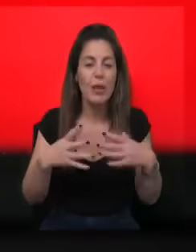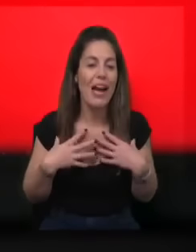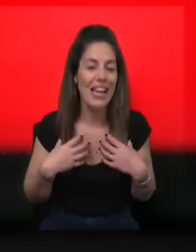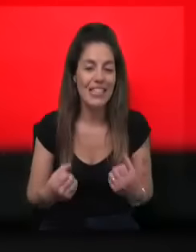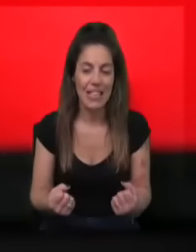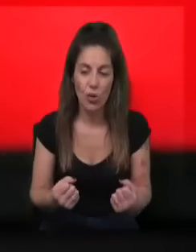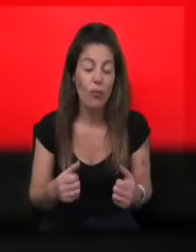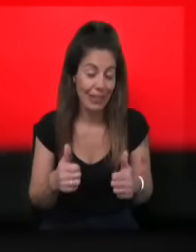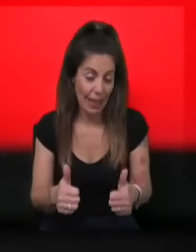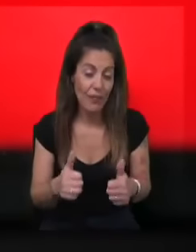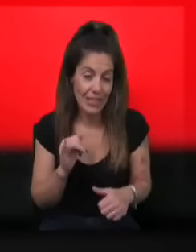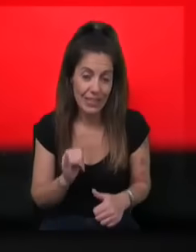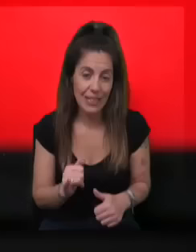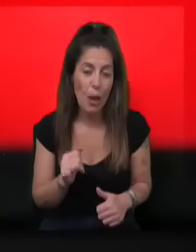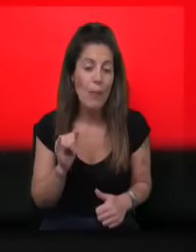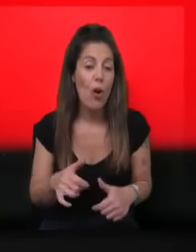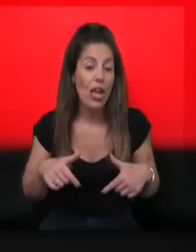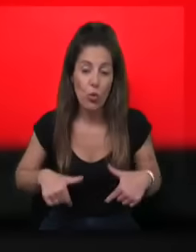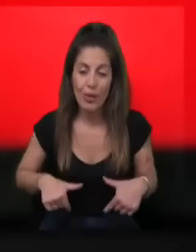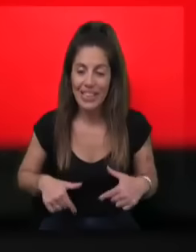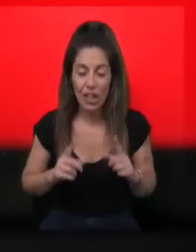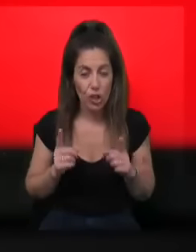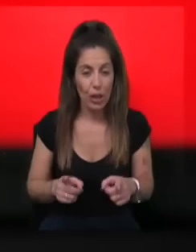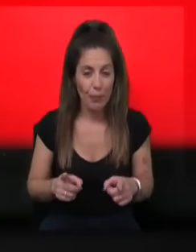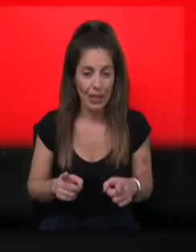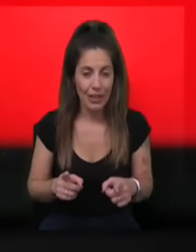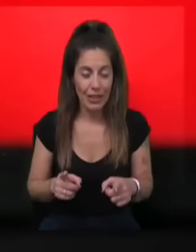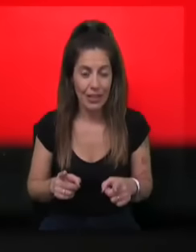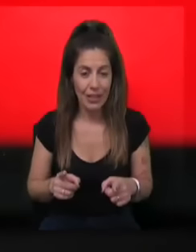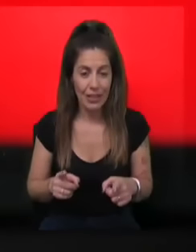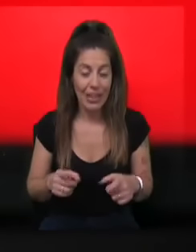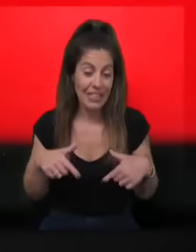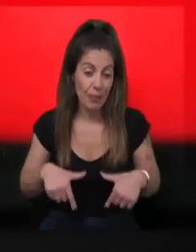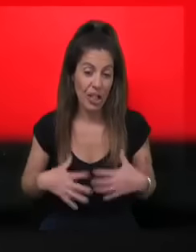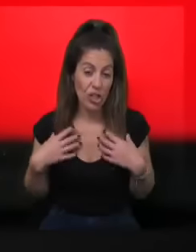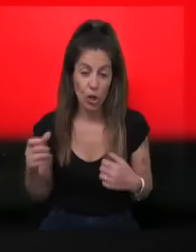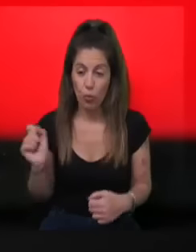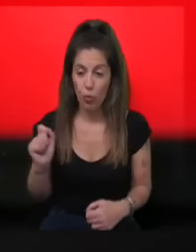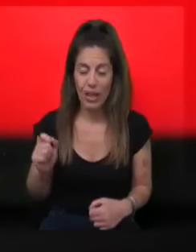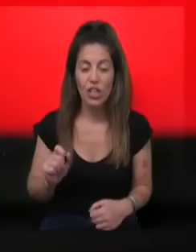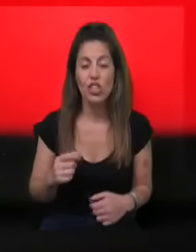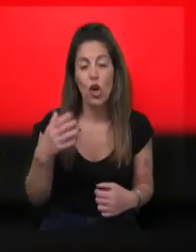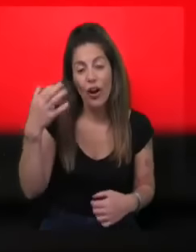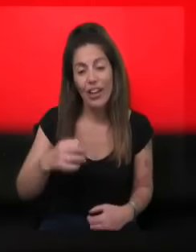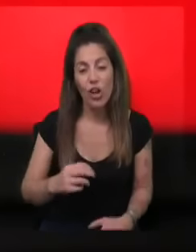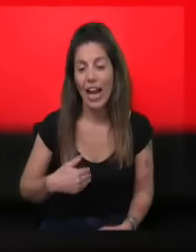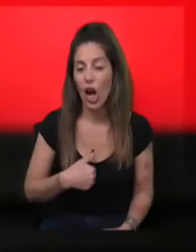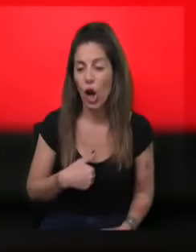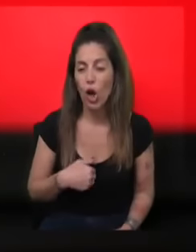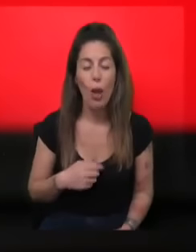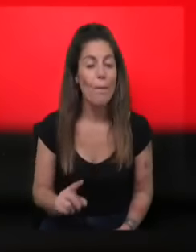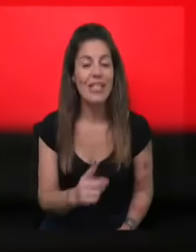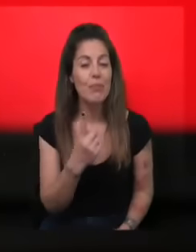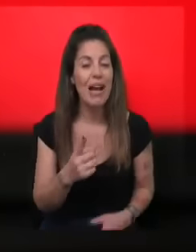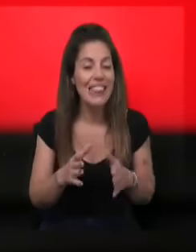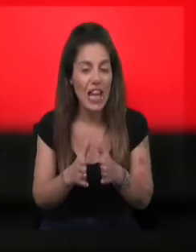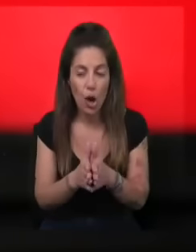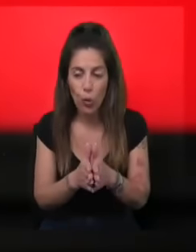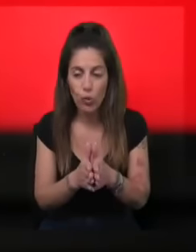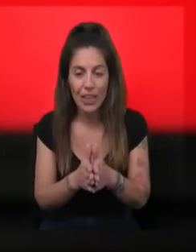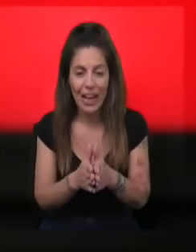lo cual está muy bien pero hay un ministerio también de salud No este yo creo que el rol principal que tiene la junta es la